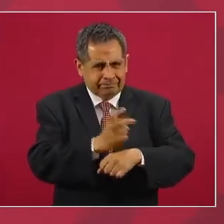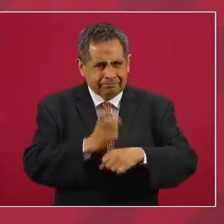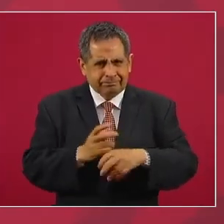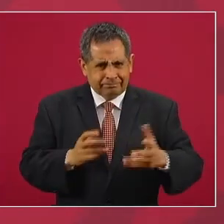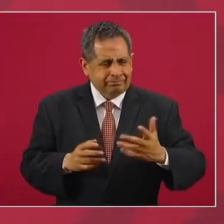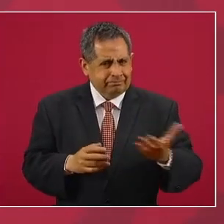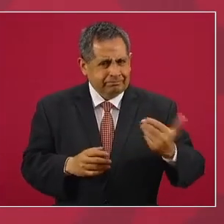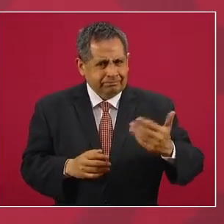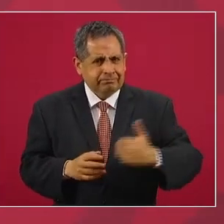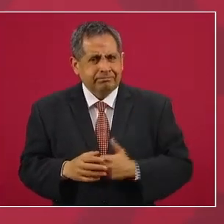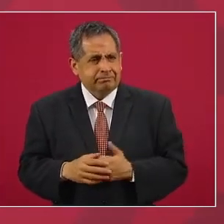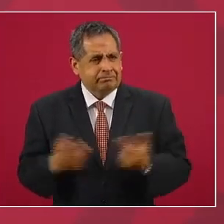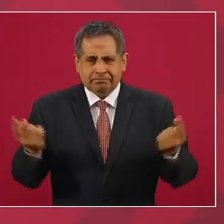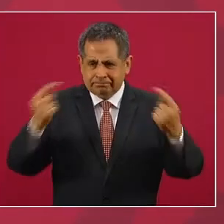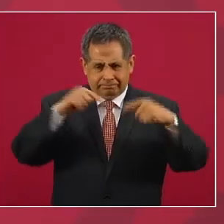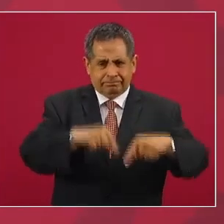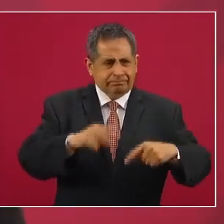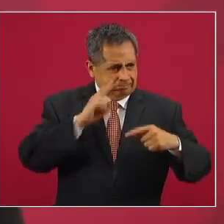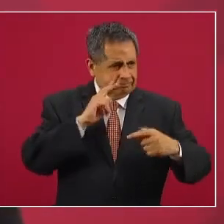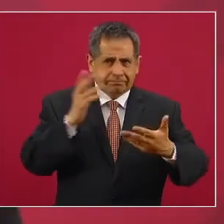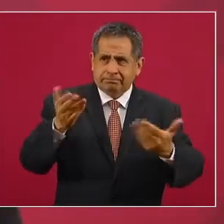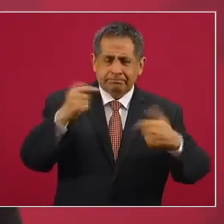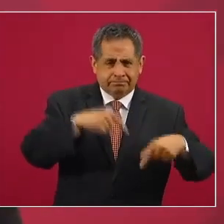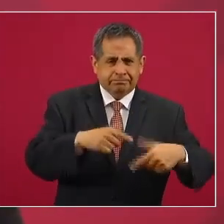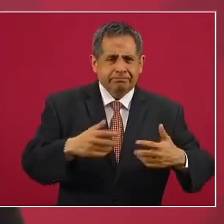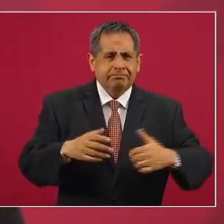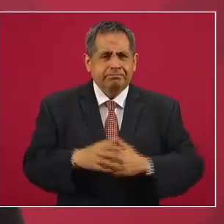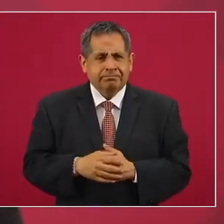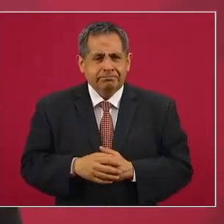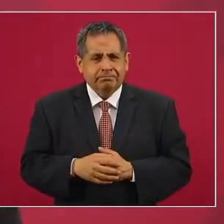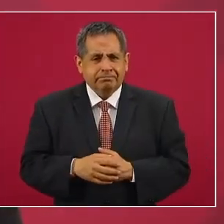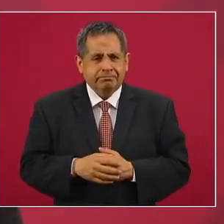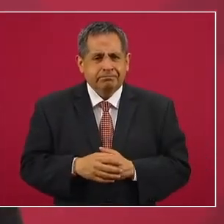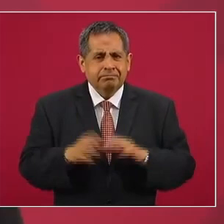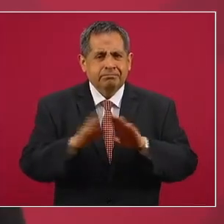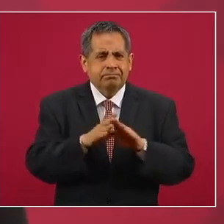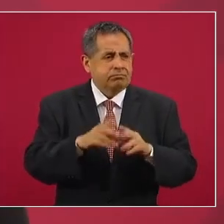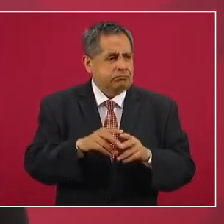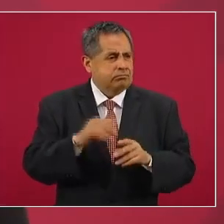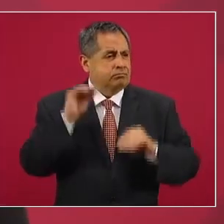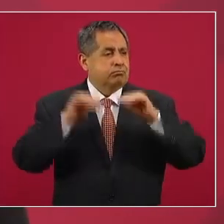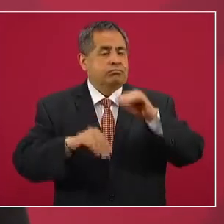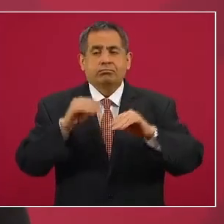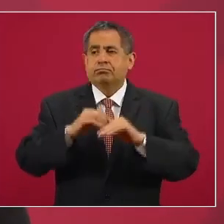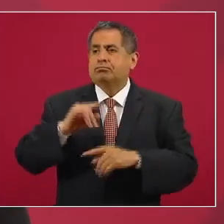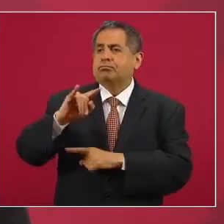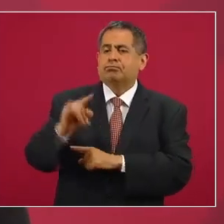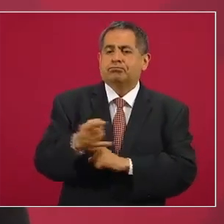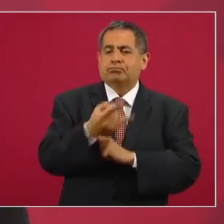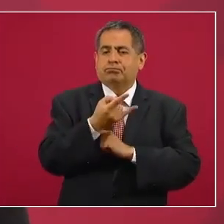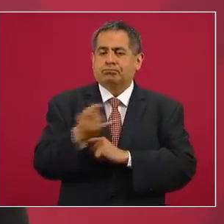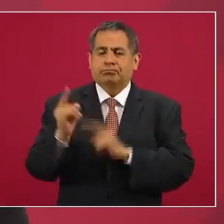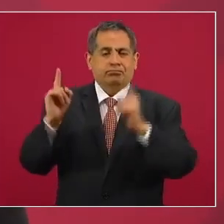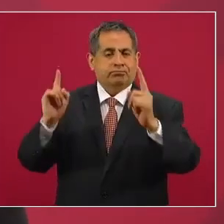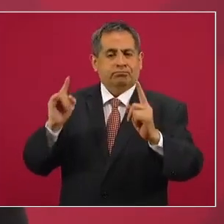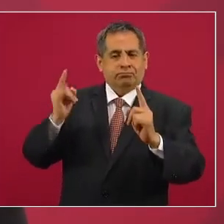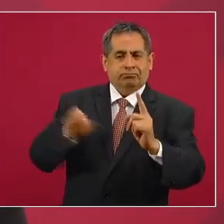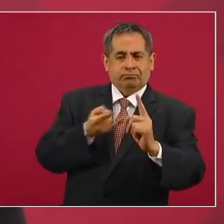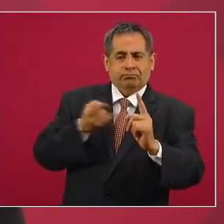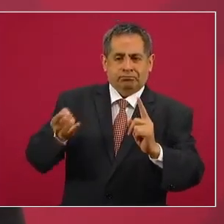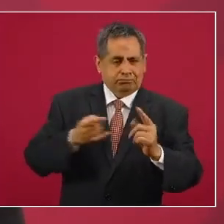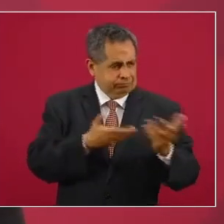a que se vengan aquí, que le vamos a colgar unas buenas hamacas y los vamos a